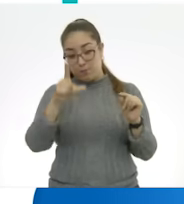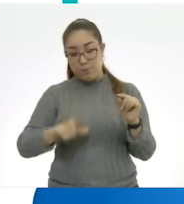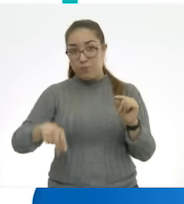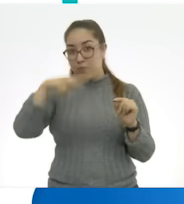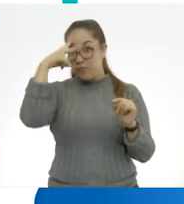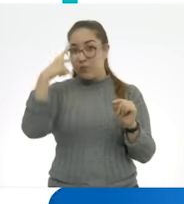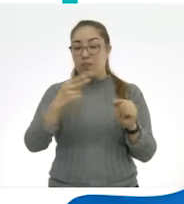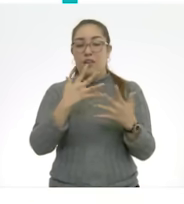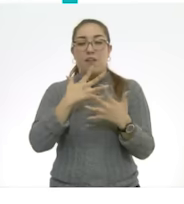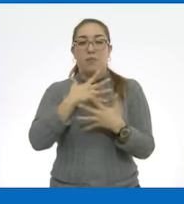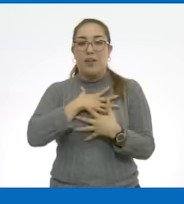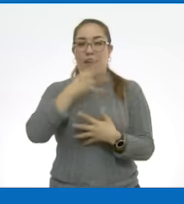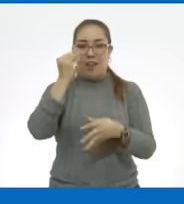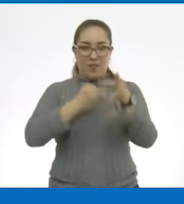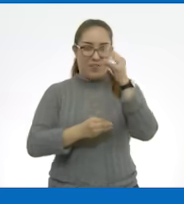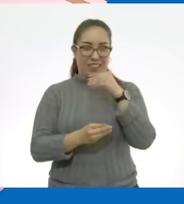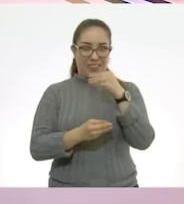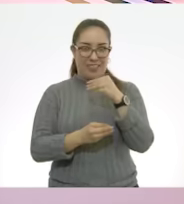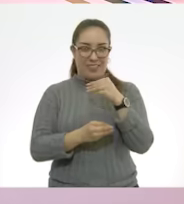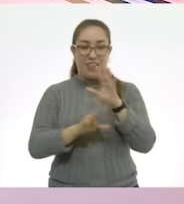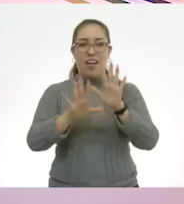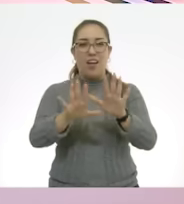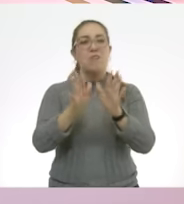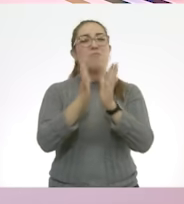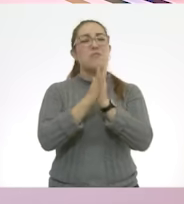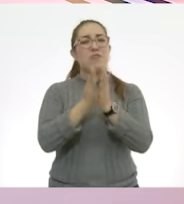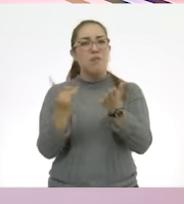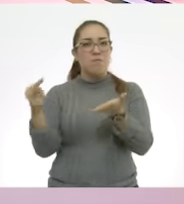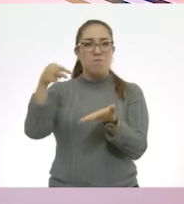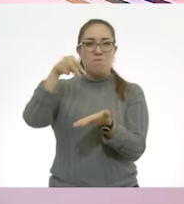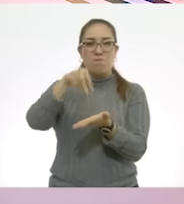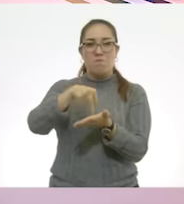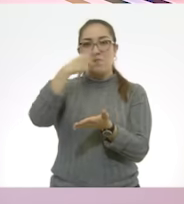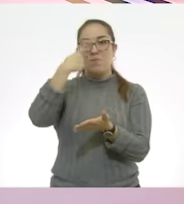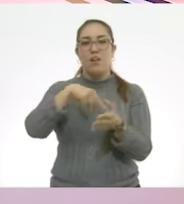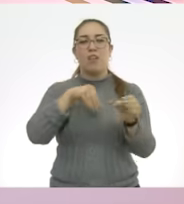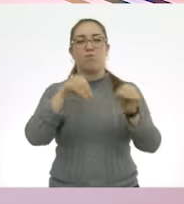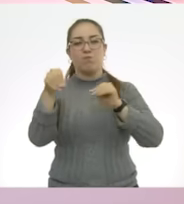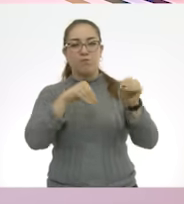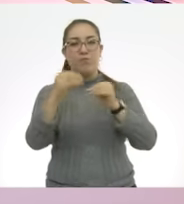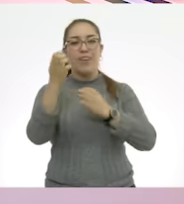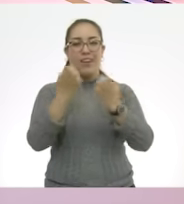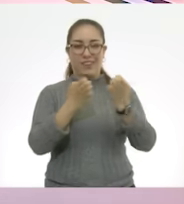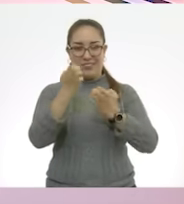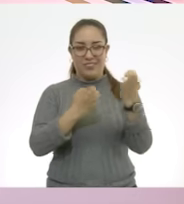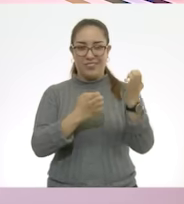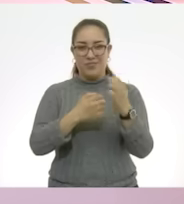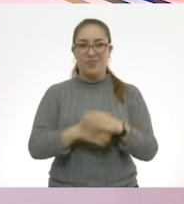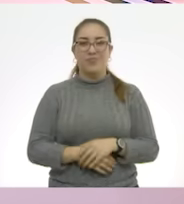Pero antes de continuar el aprendizaje, pónganse de pie. Es momento de movernos un poco.